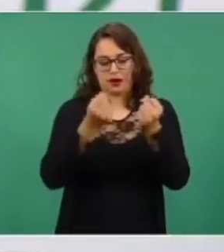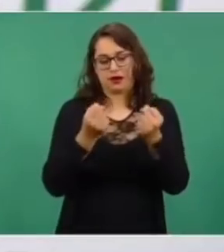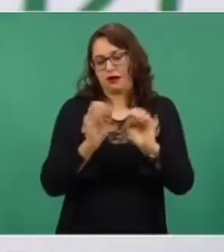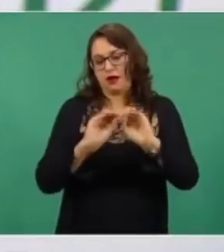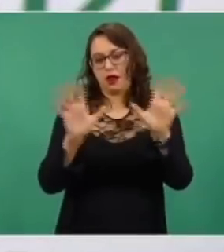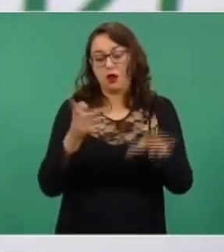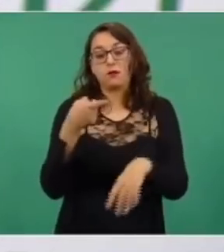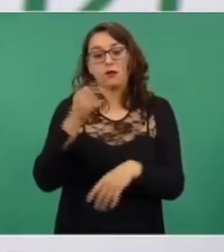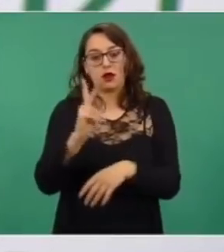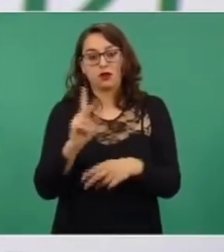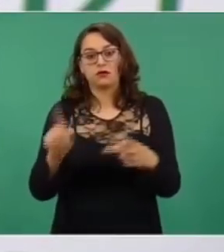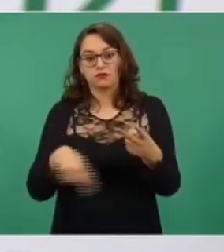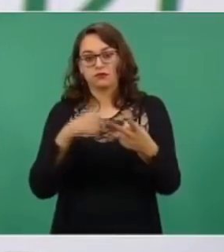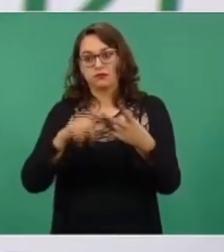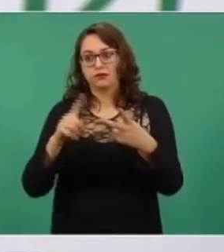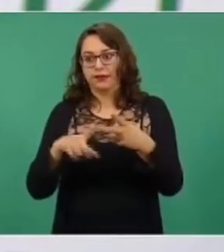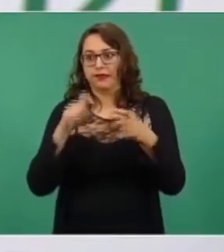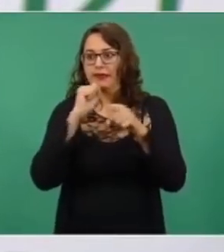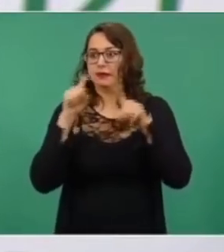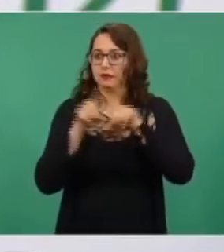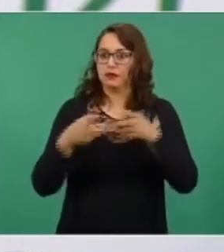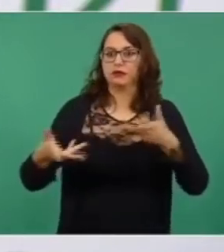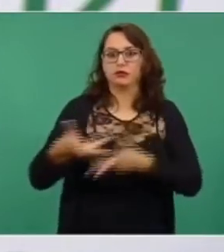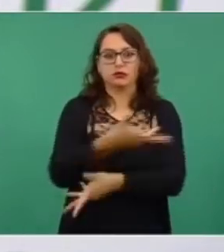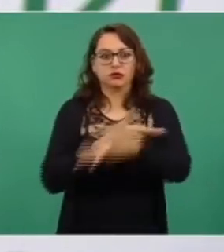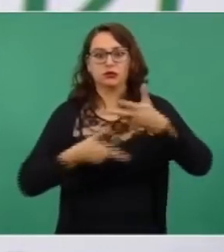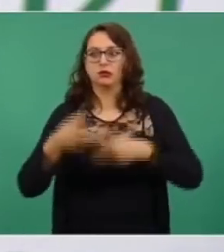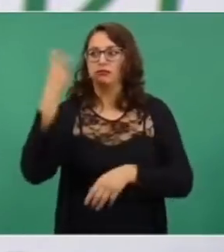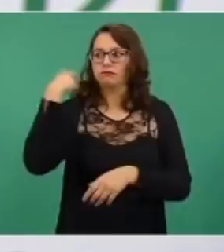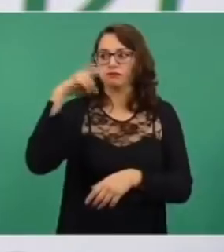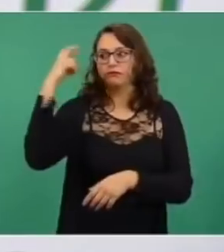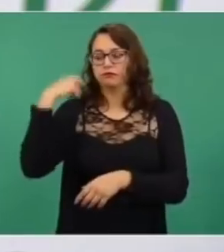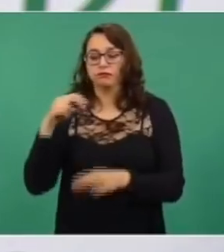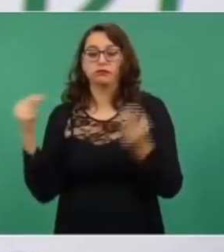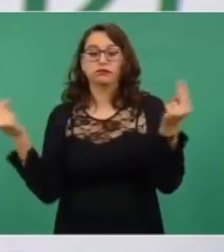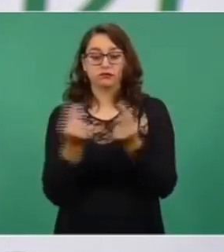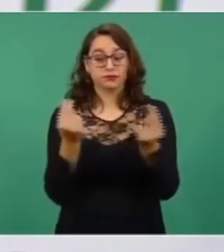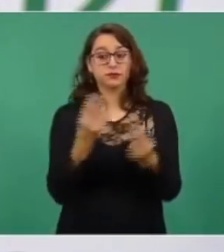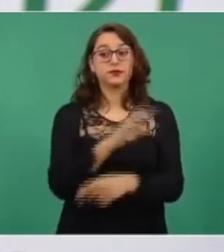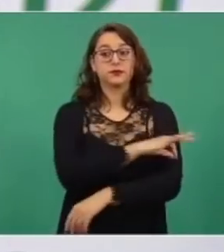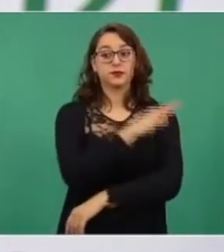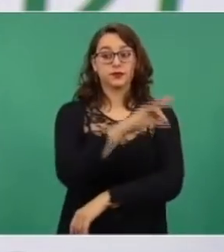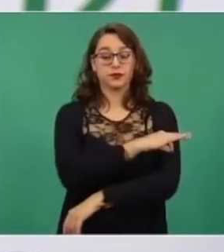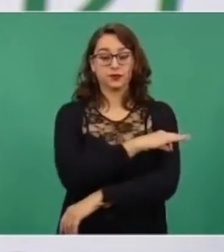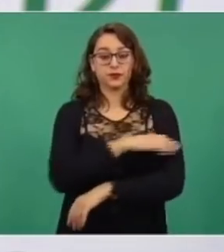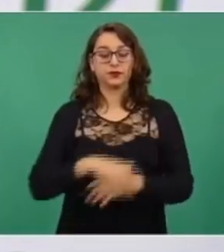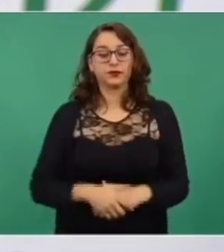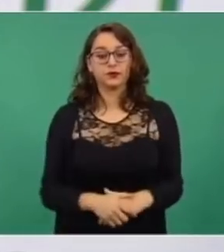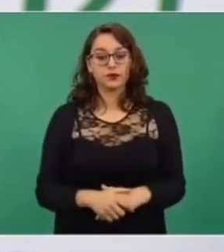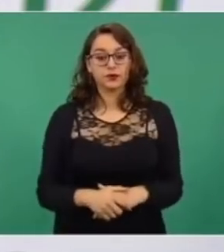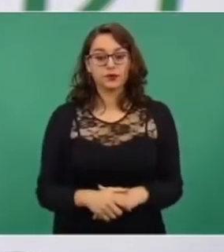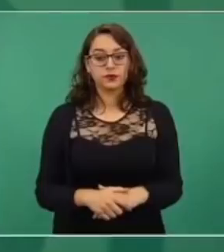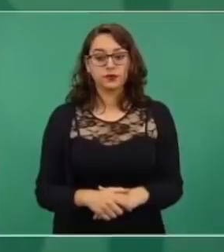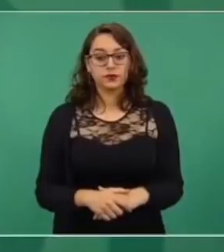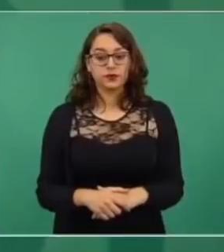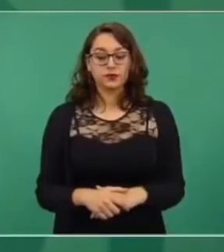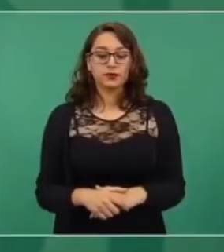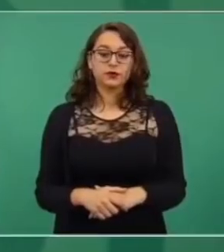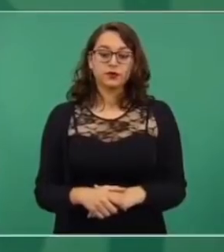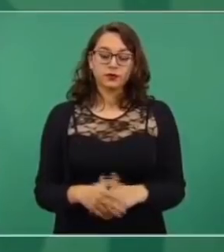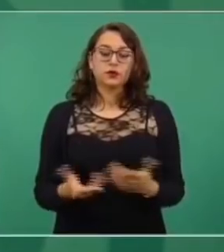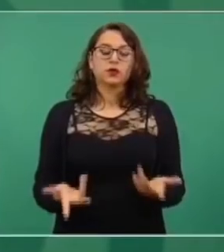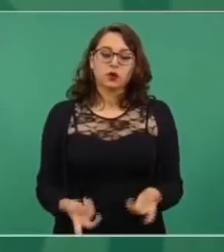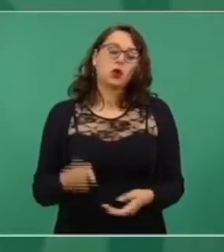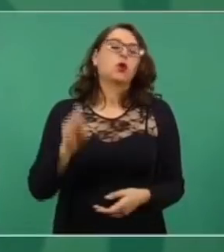Entonces, comentarles a ustedes que el día de hoy vamos a tener, por supuesto, otras